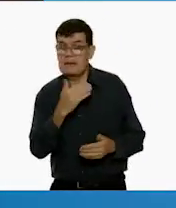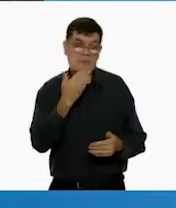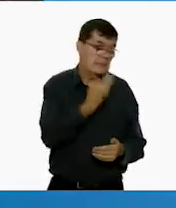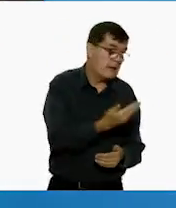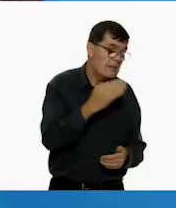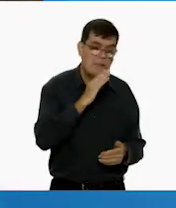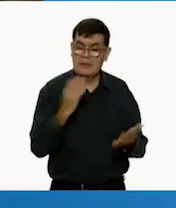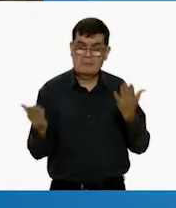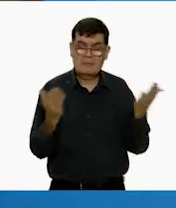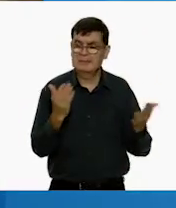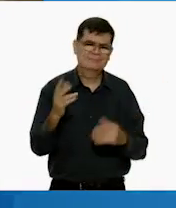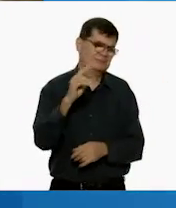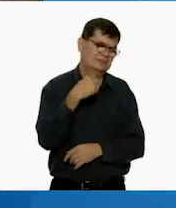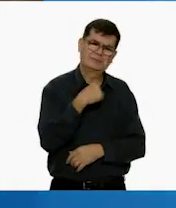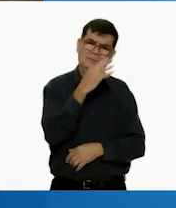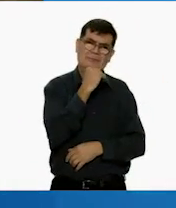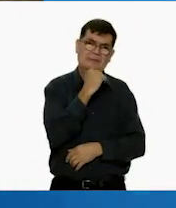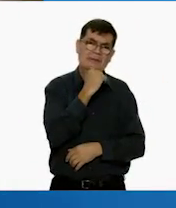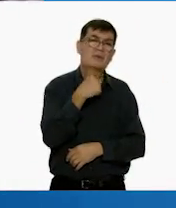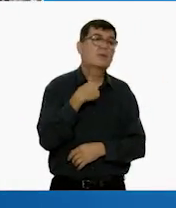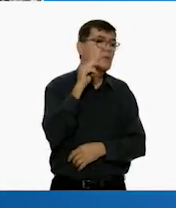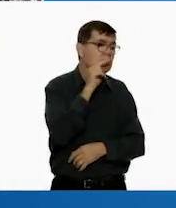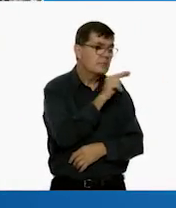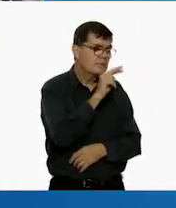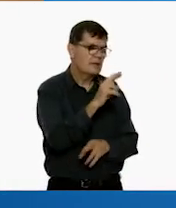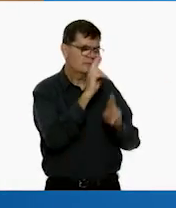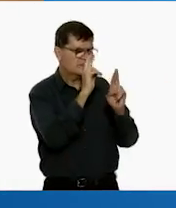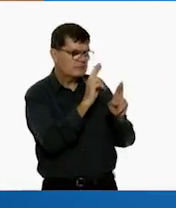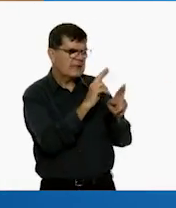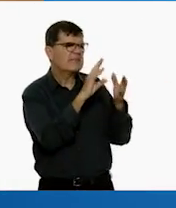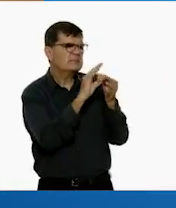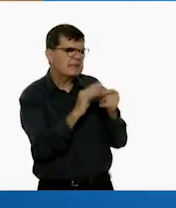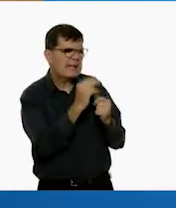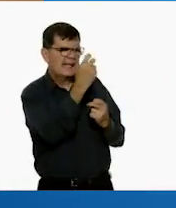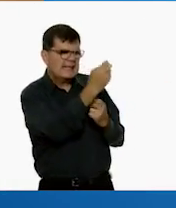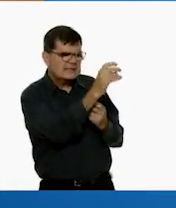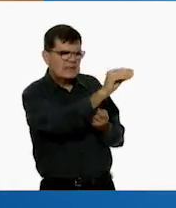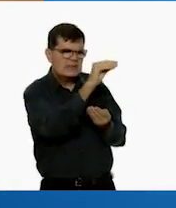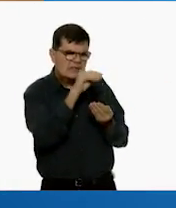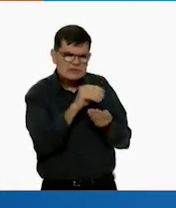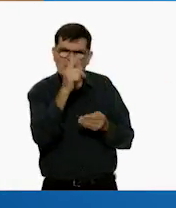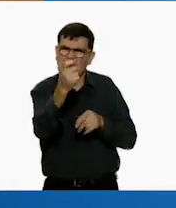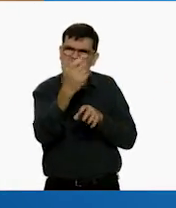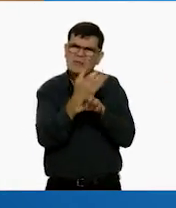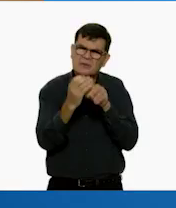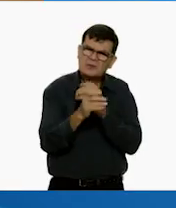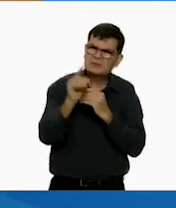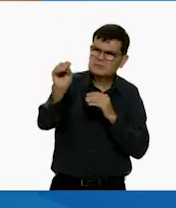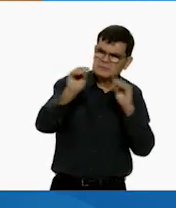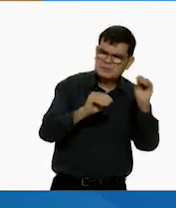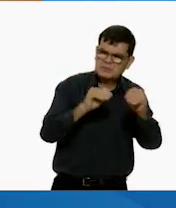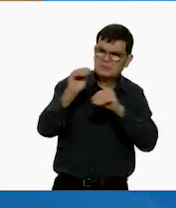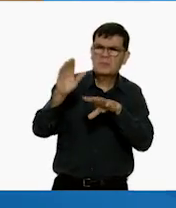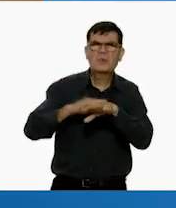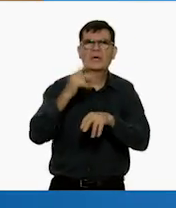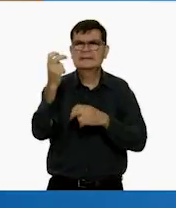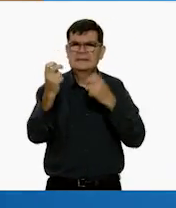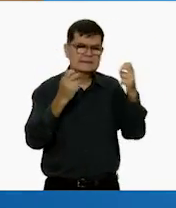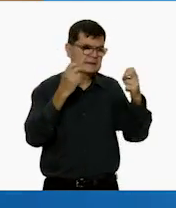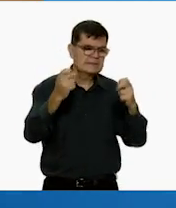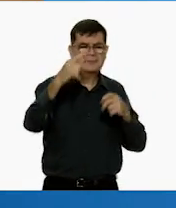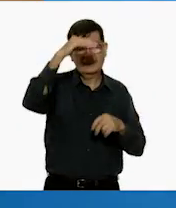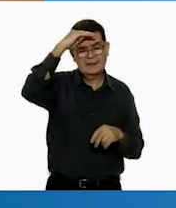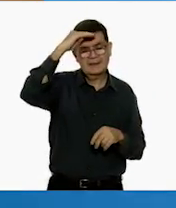intentar, de la manera más honrada posible, explicar por qué unos tomaron unas posturas y por qué otros tomaron otras